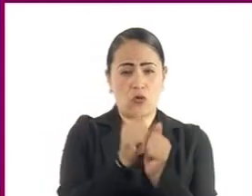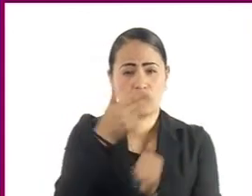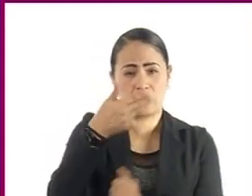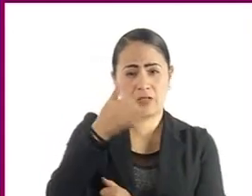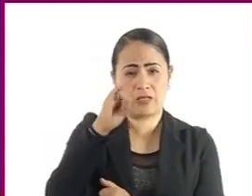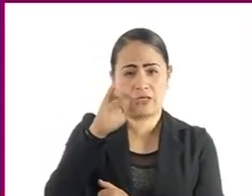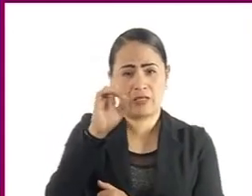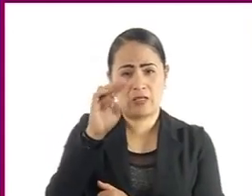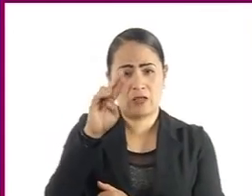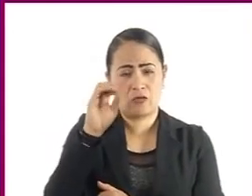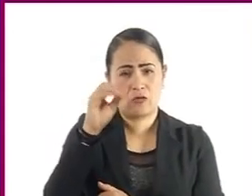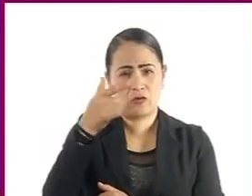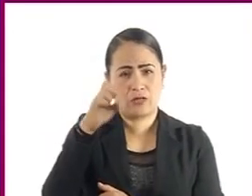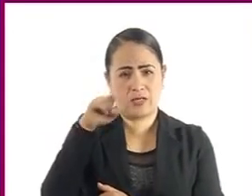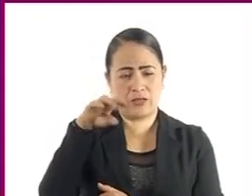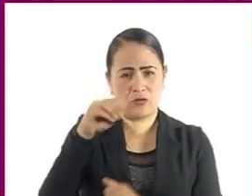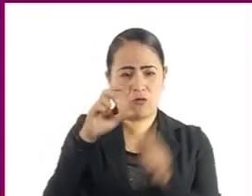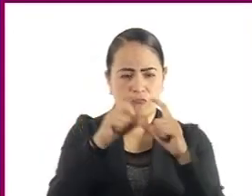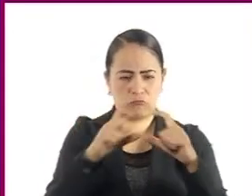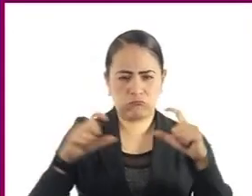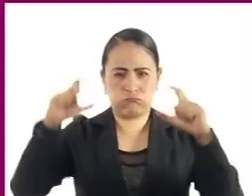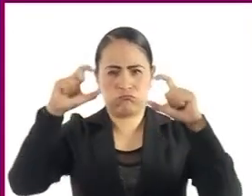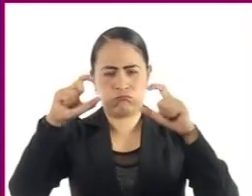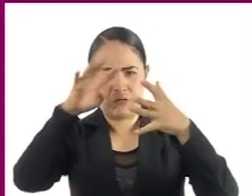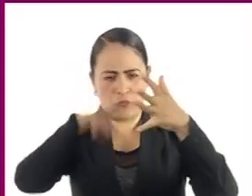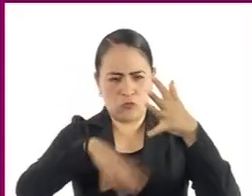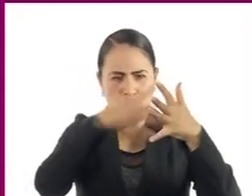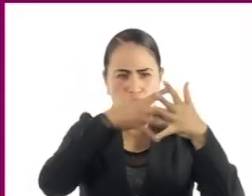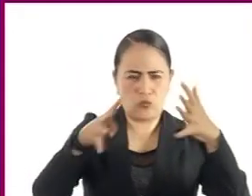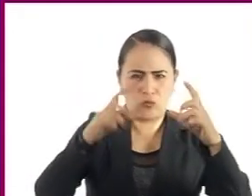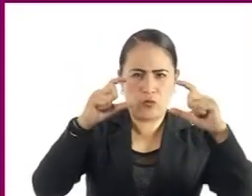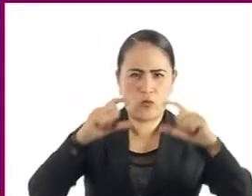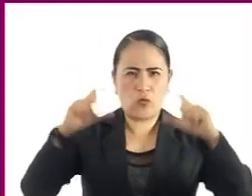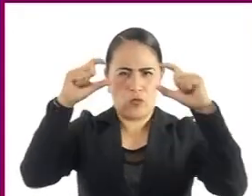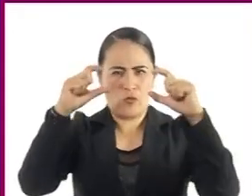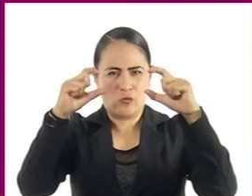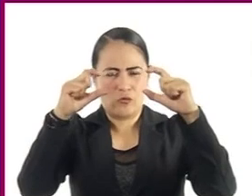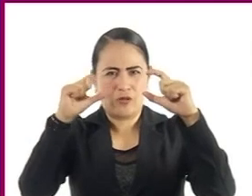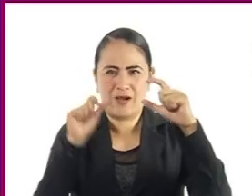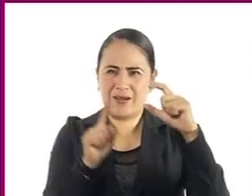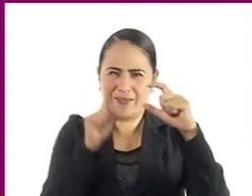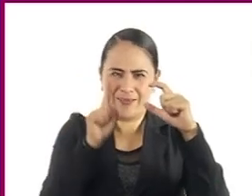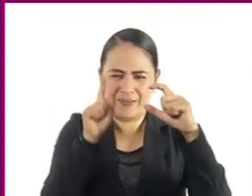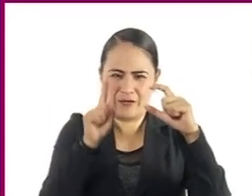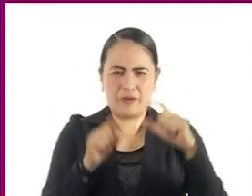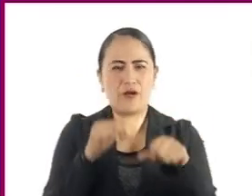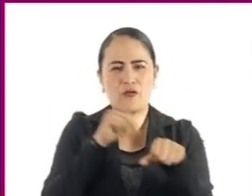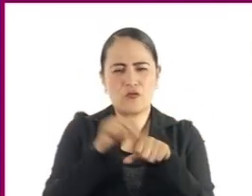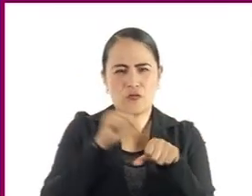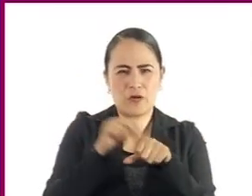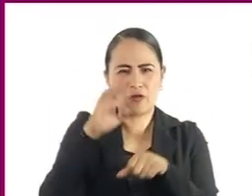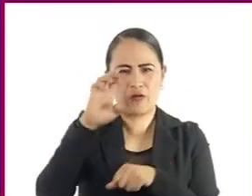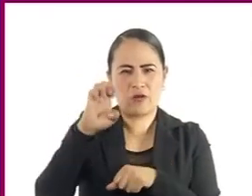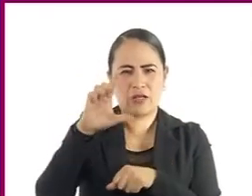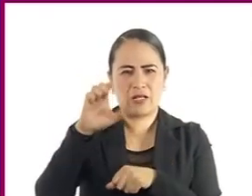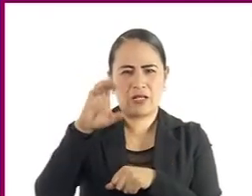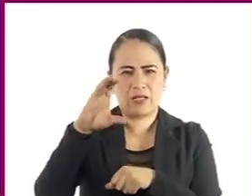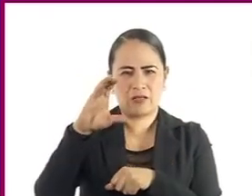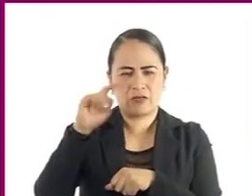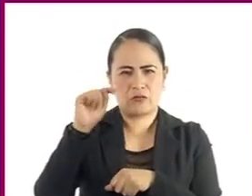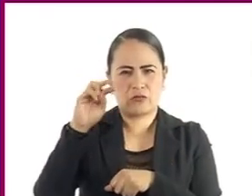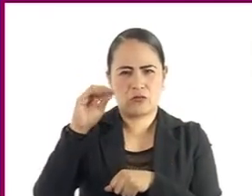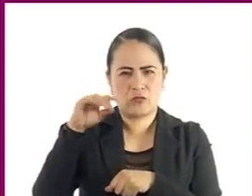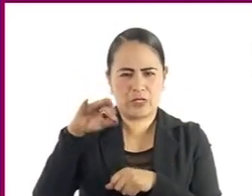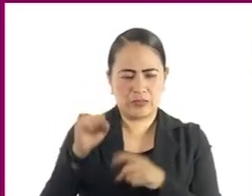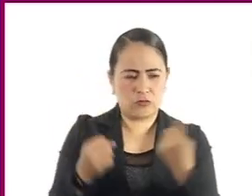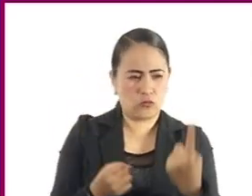se ubican en la parte superior debido a que tienen un menor número de electrones. Como vemos, el hidrógeno solo tiene un electrón y